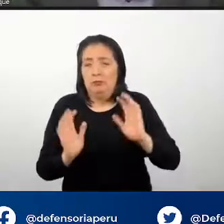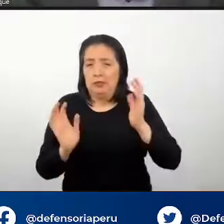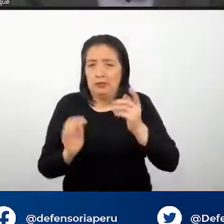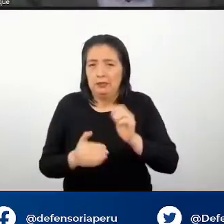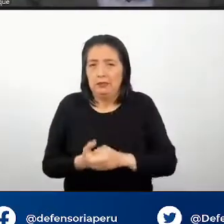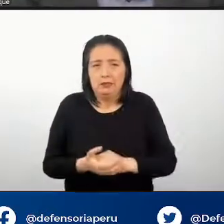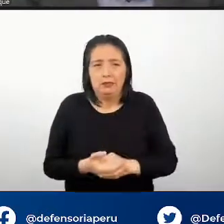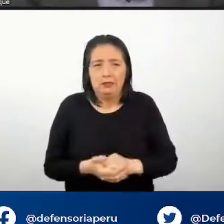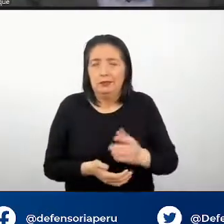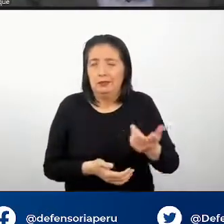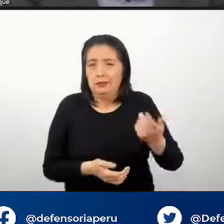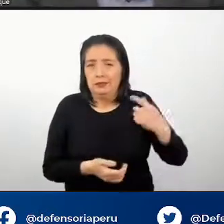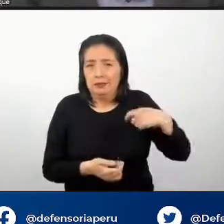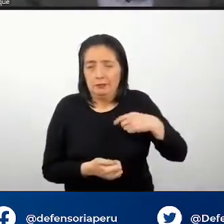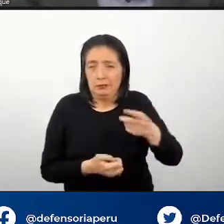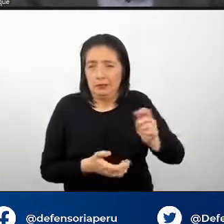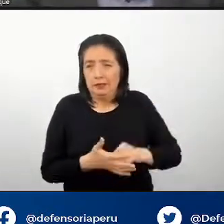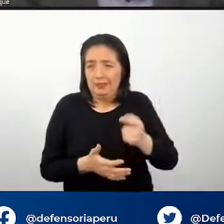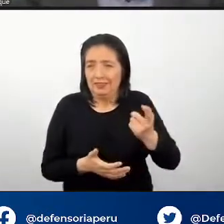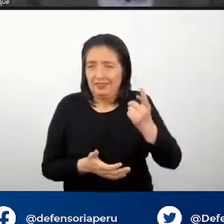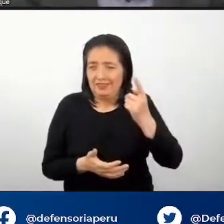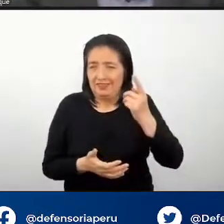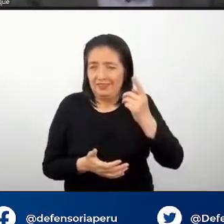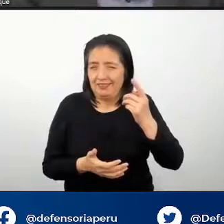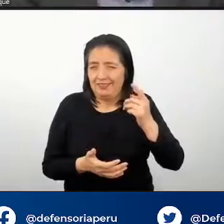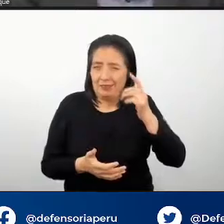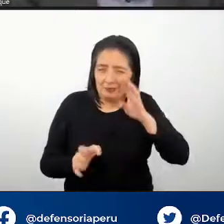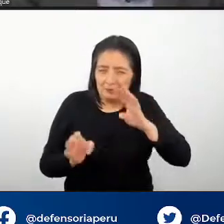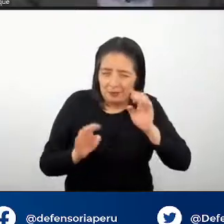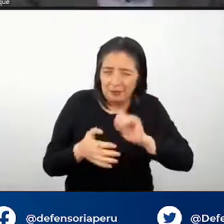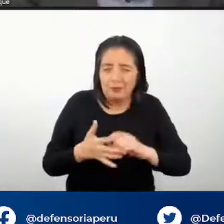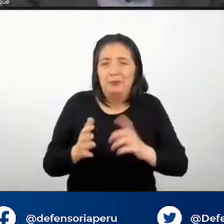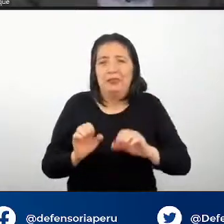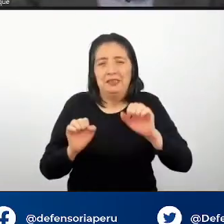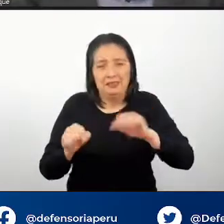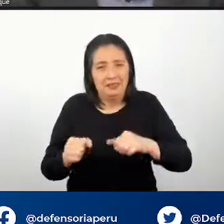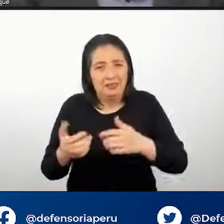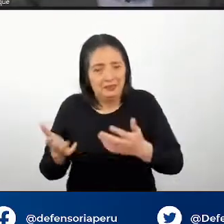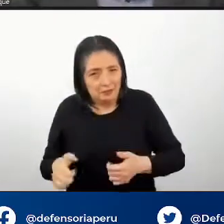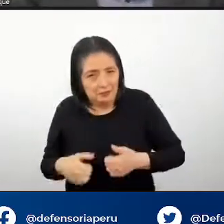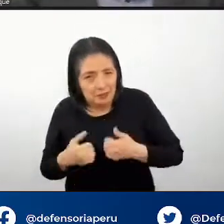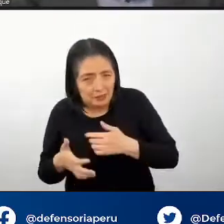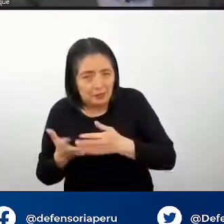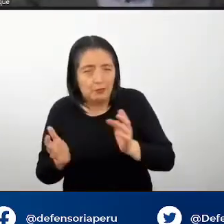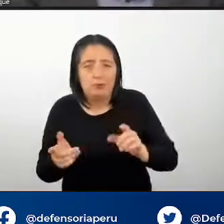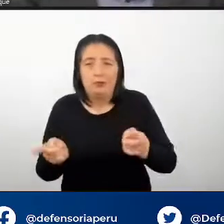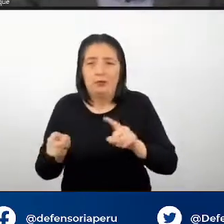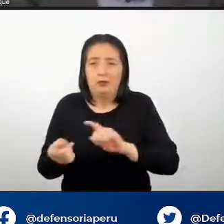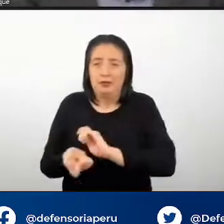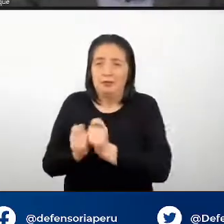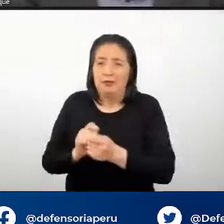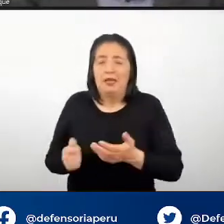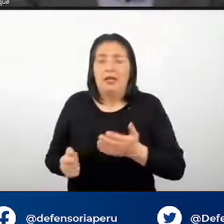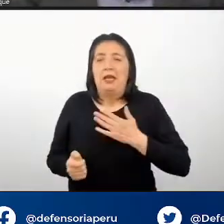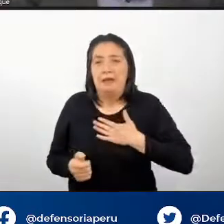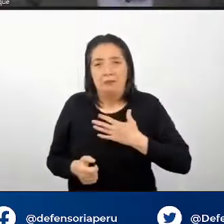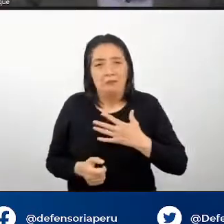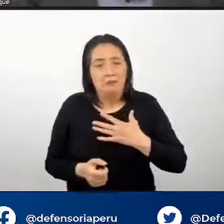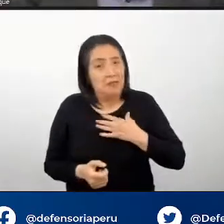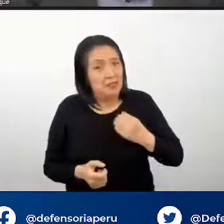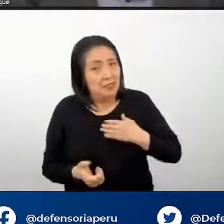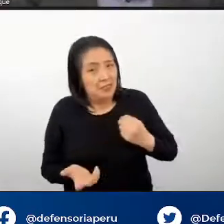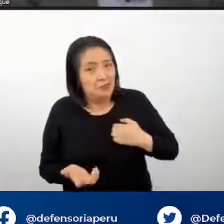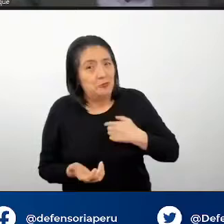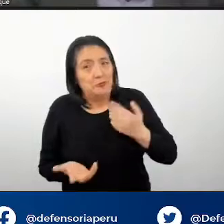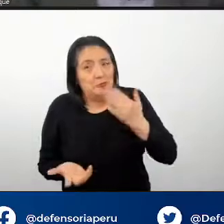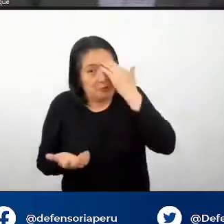colega madrileño le preocupa mucho el estar presente cuando hayan esos cambios, a mi edad ya no me interesa, ya sé que no voy a estarlo, sé